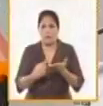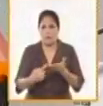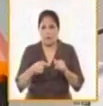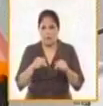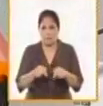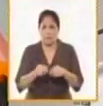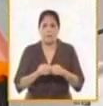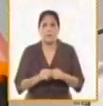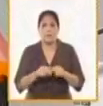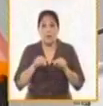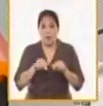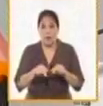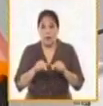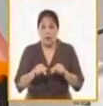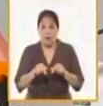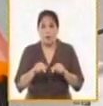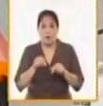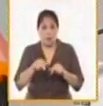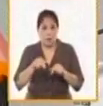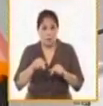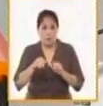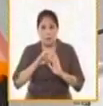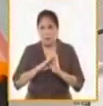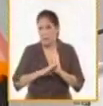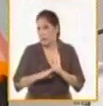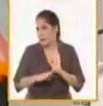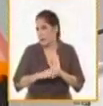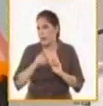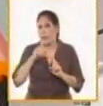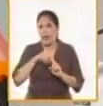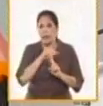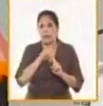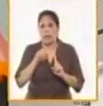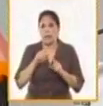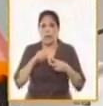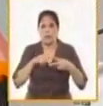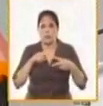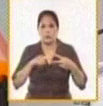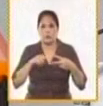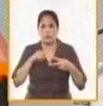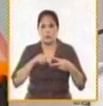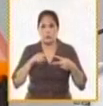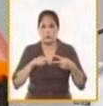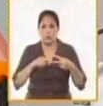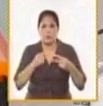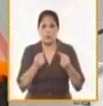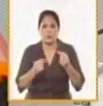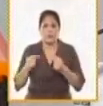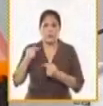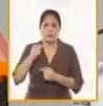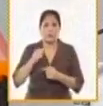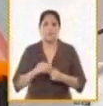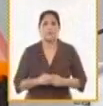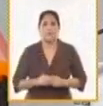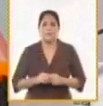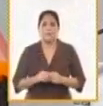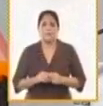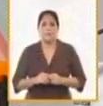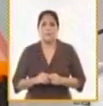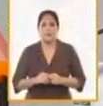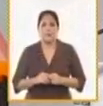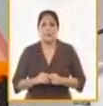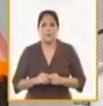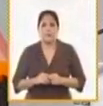y vamos a estar dedicando nuestro programa a dos temas fundamentales que marcan el acontecer noticioso internacional. Por supuesto,